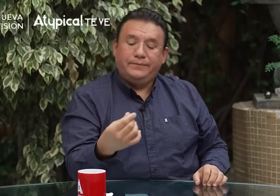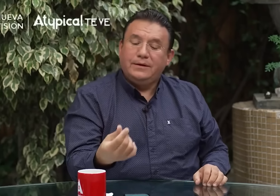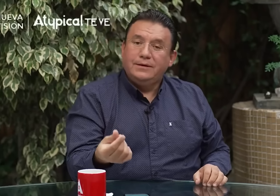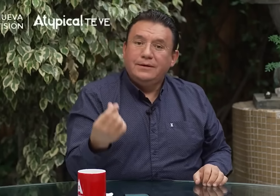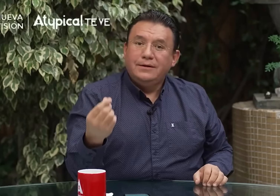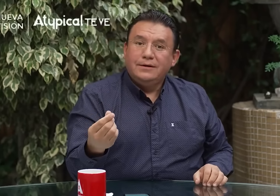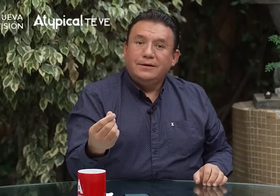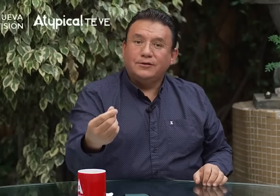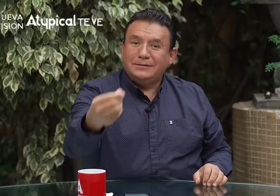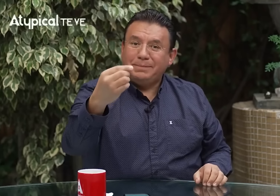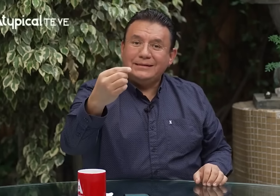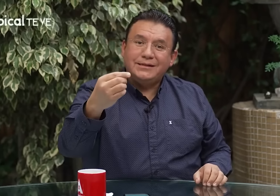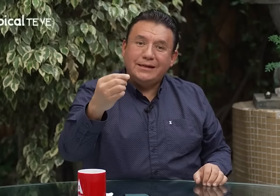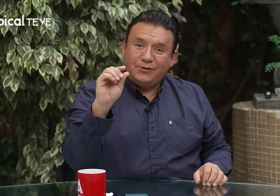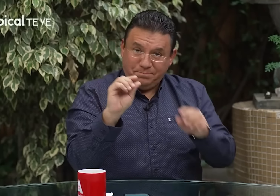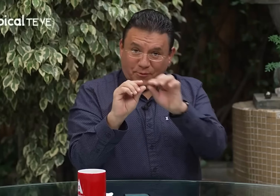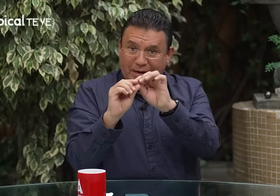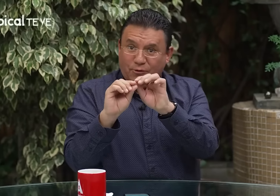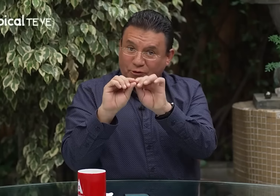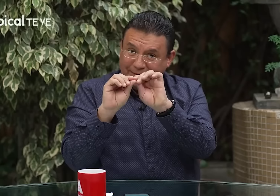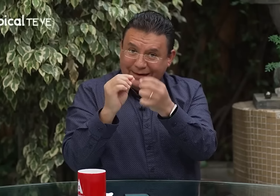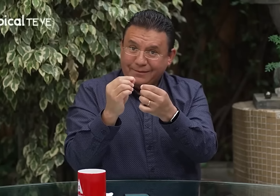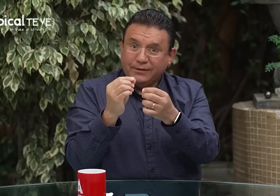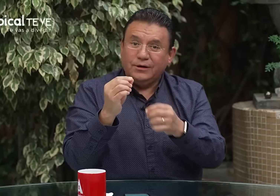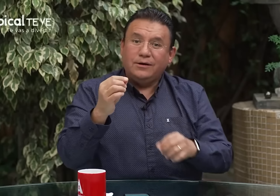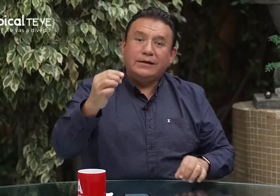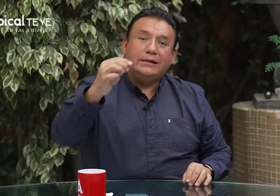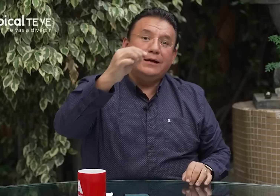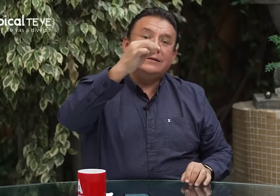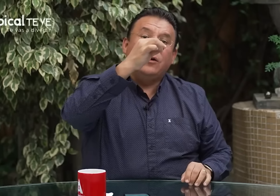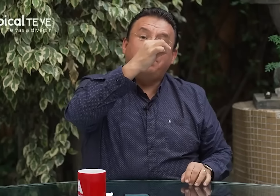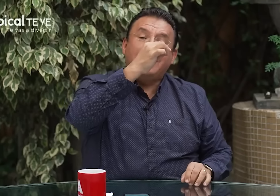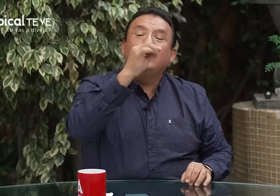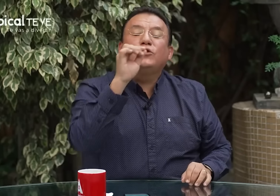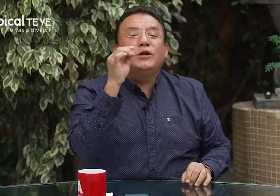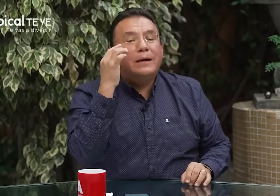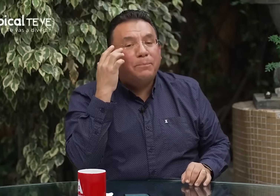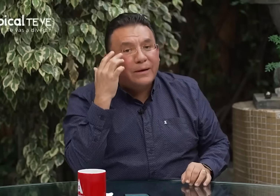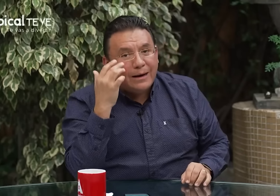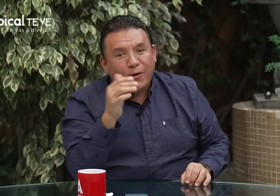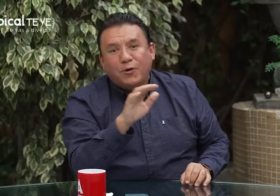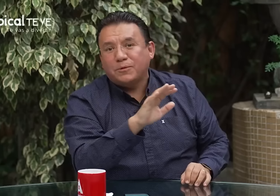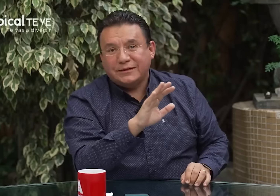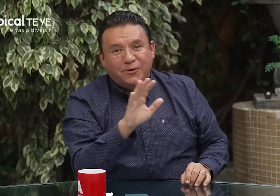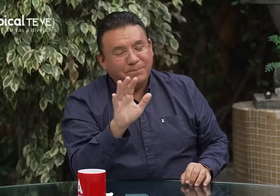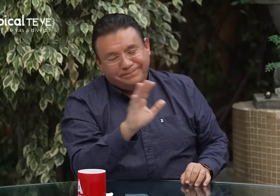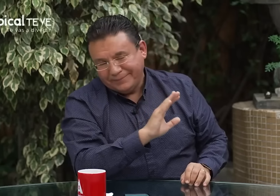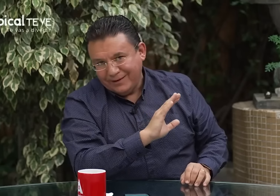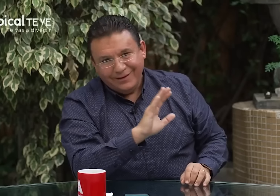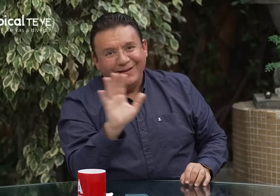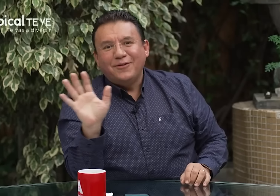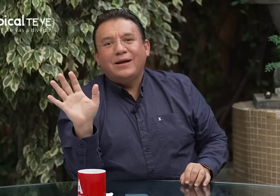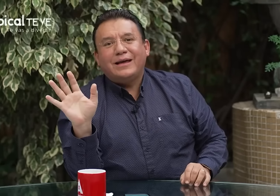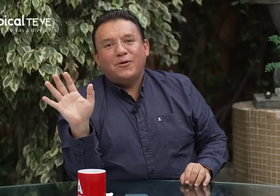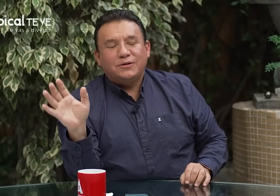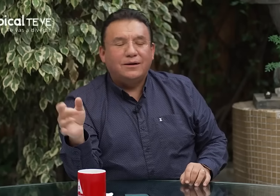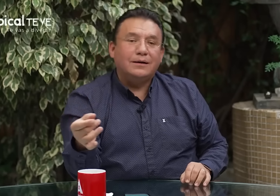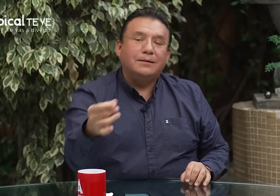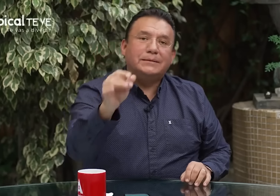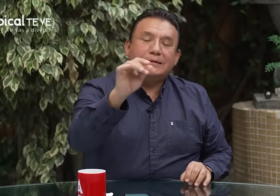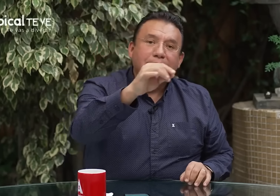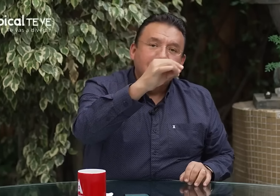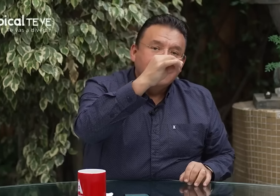abuelita. Entonces se pasa el chilito por donde le reventó la colita y no se lo voy a poner en el ojo porque si no, no le quiero